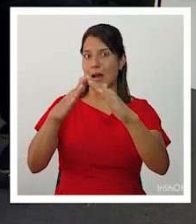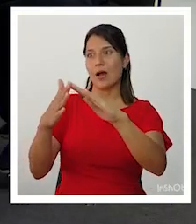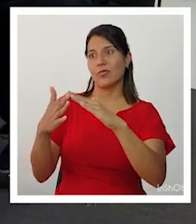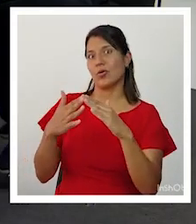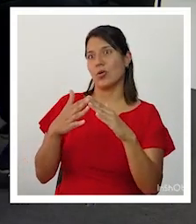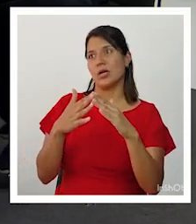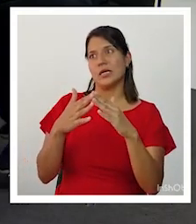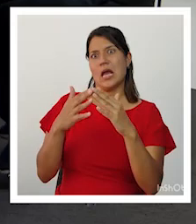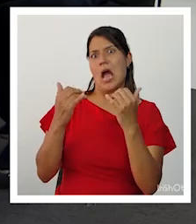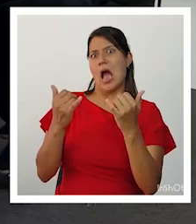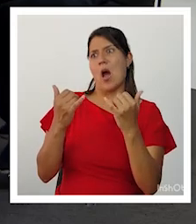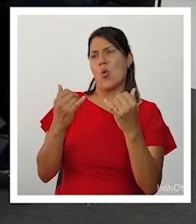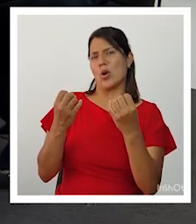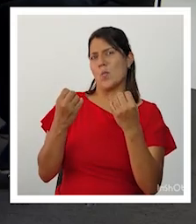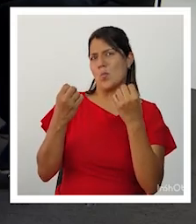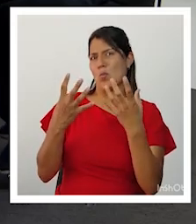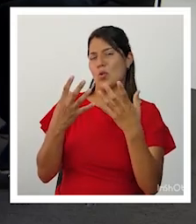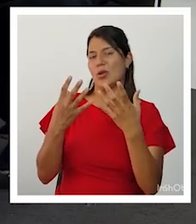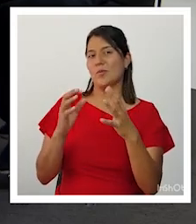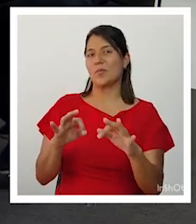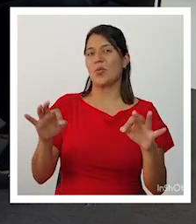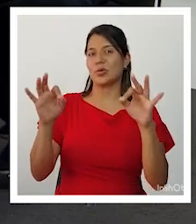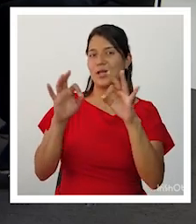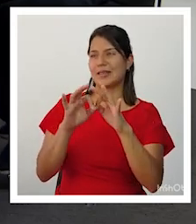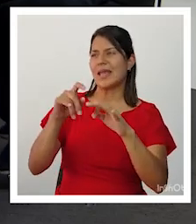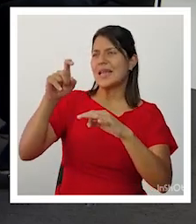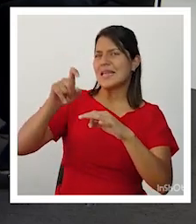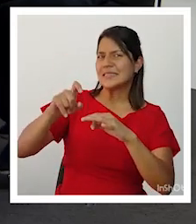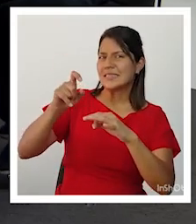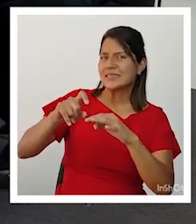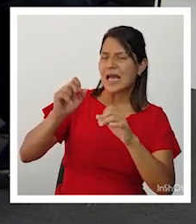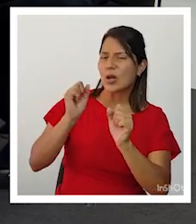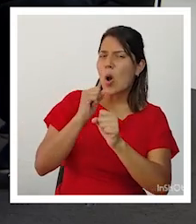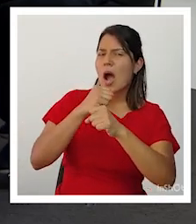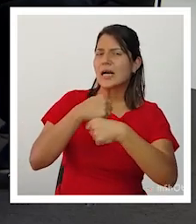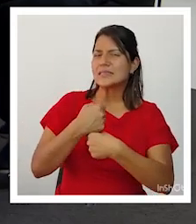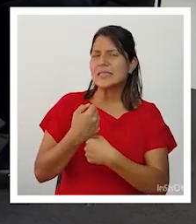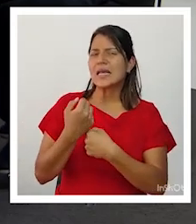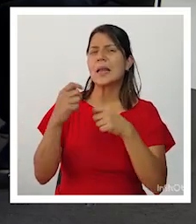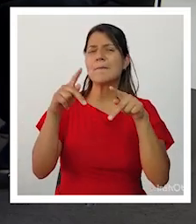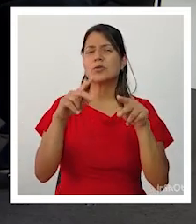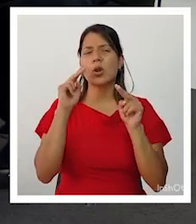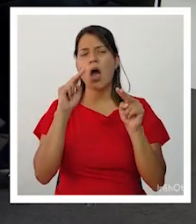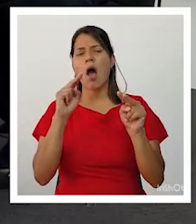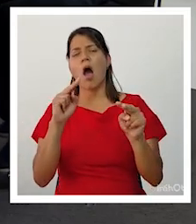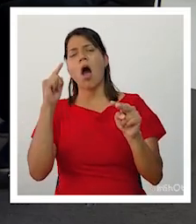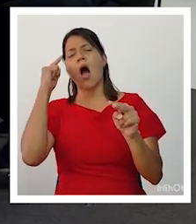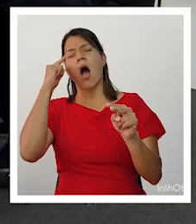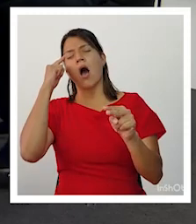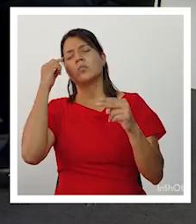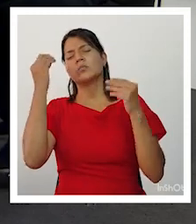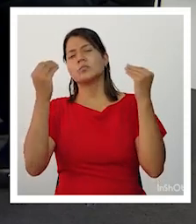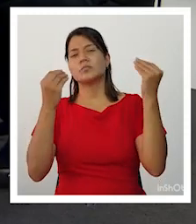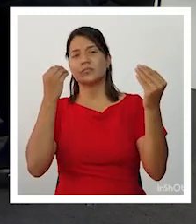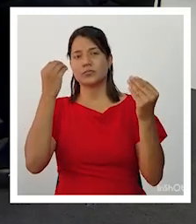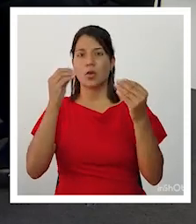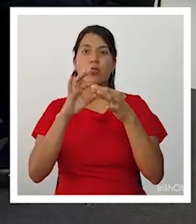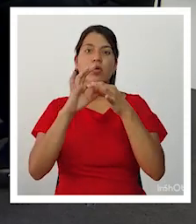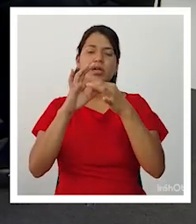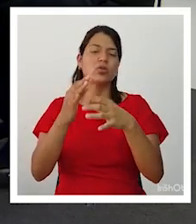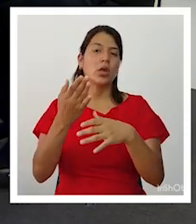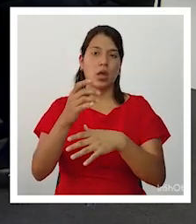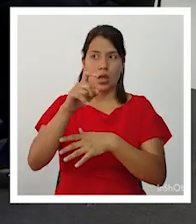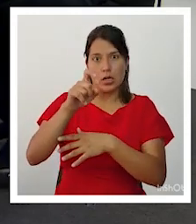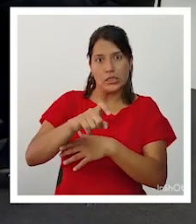va más allá. Es necesario ir creando conciencia en las comunidades sobre no solo la necesidad,